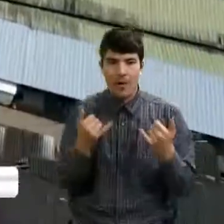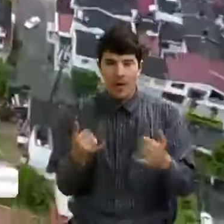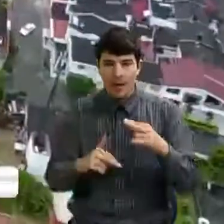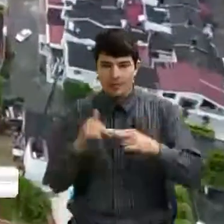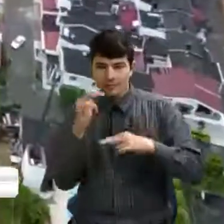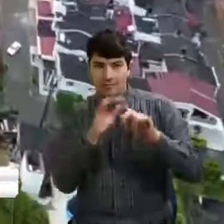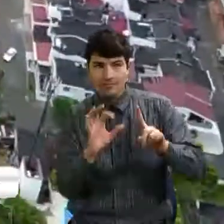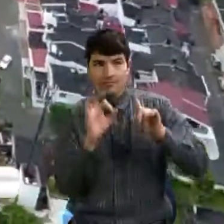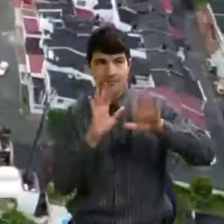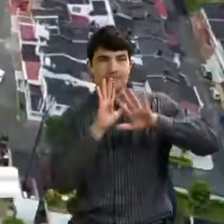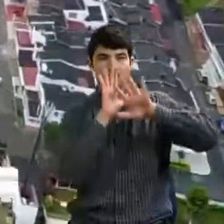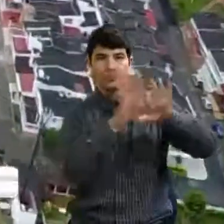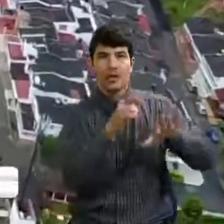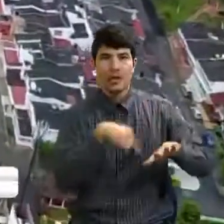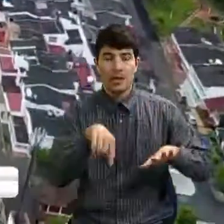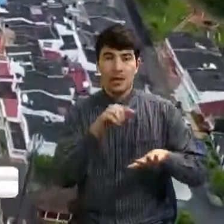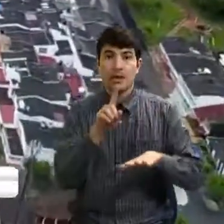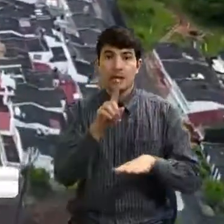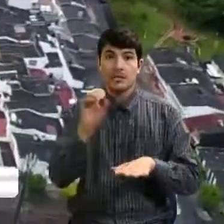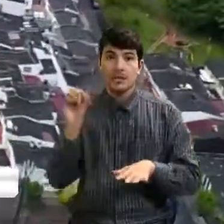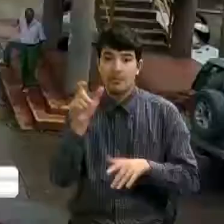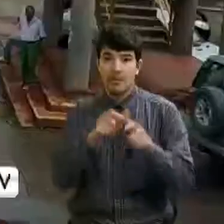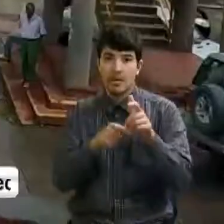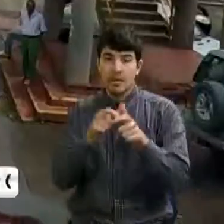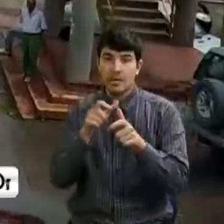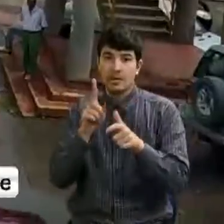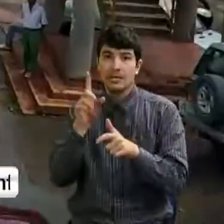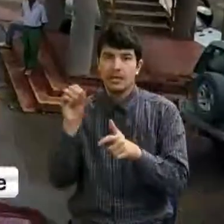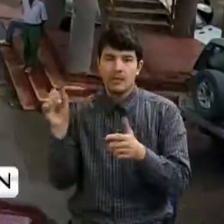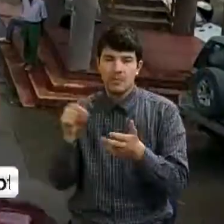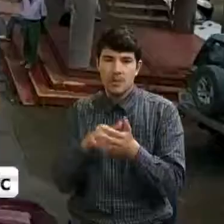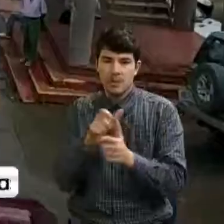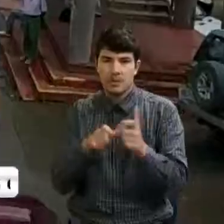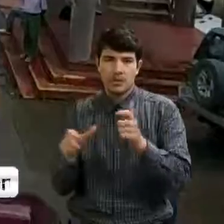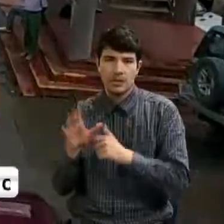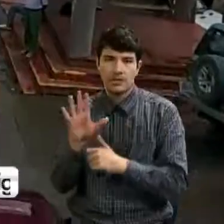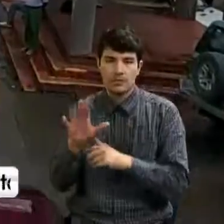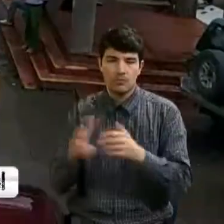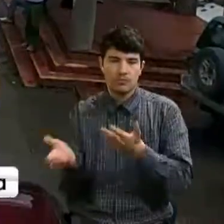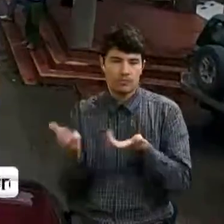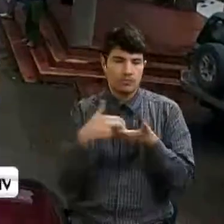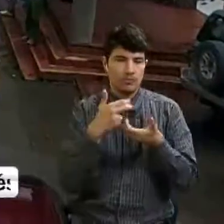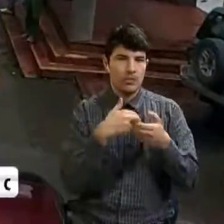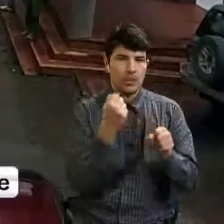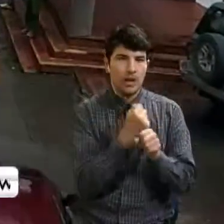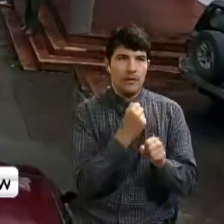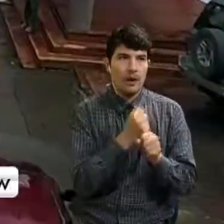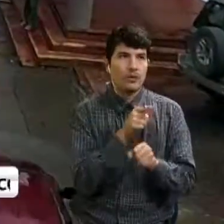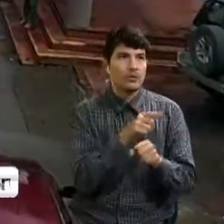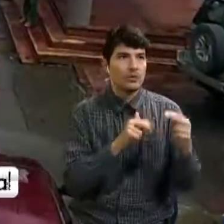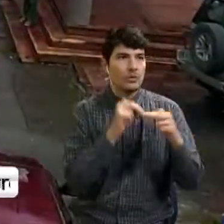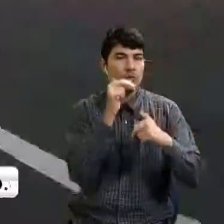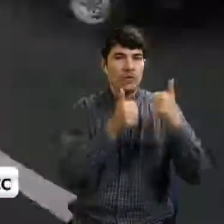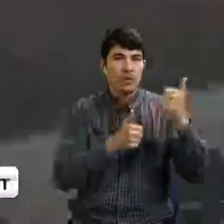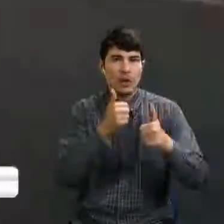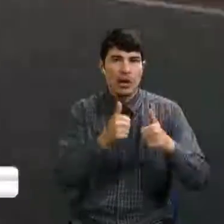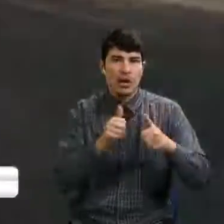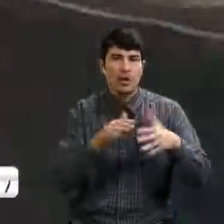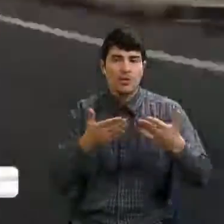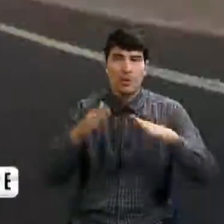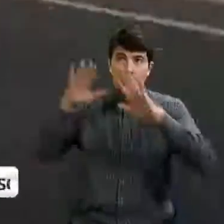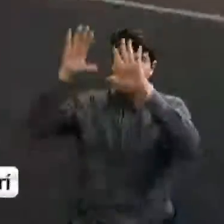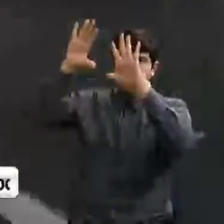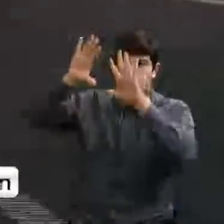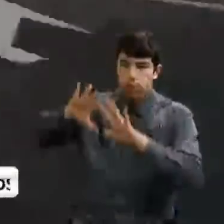personas de la región en mano de obra no calificada la intervención de la vía se realizó mediante la construcción de cunetas muros de